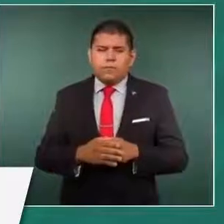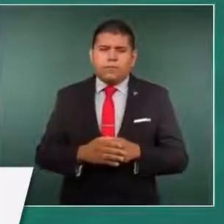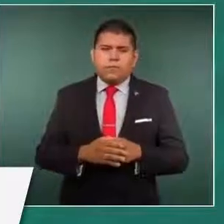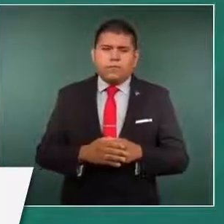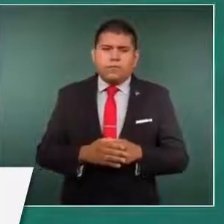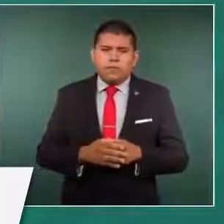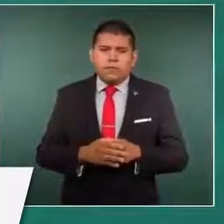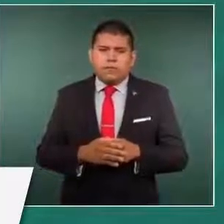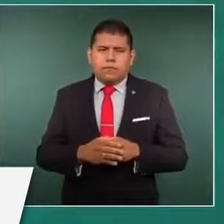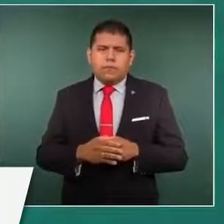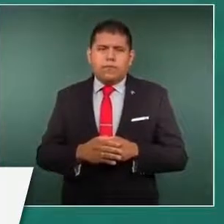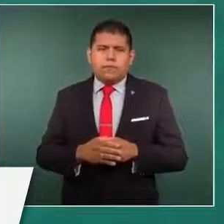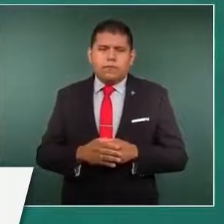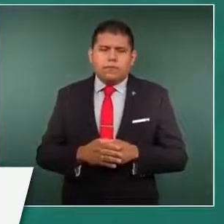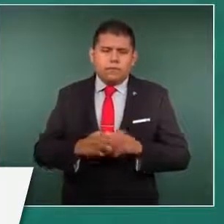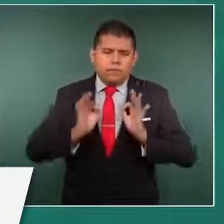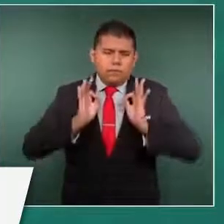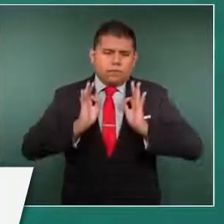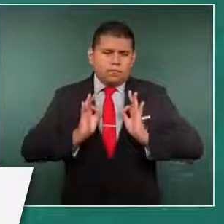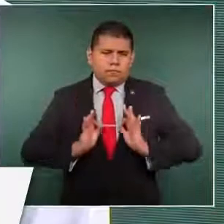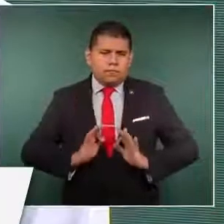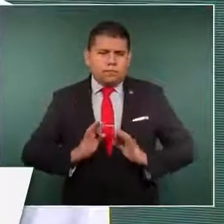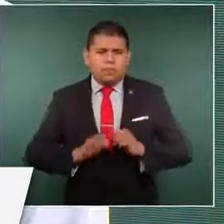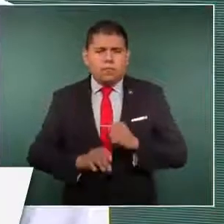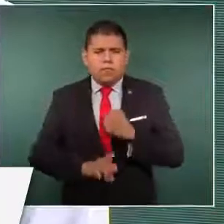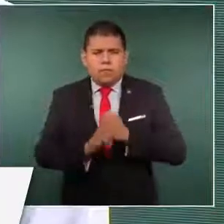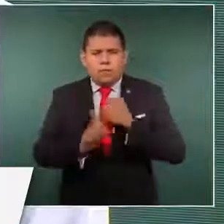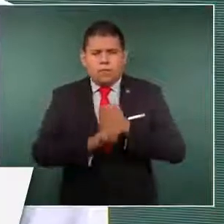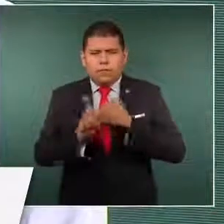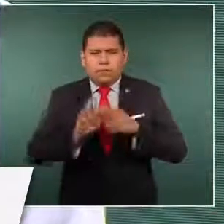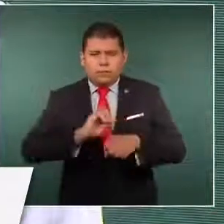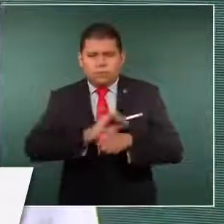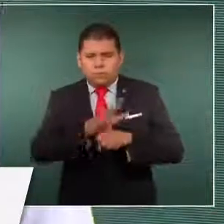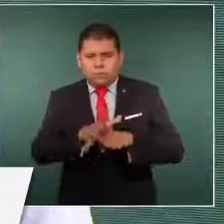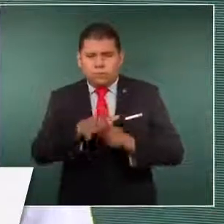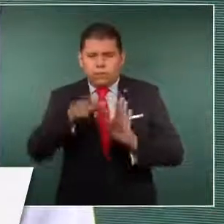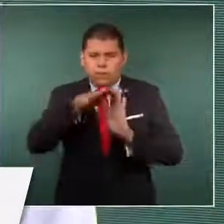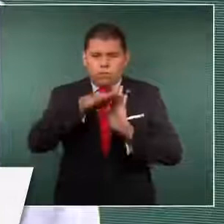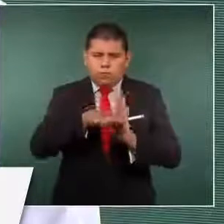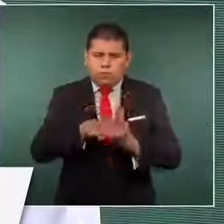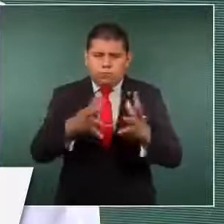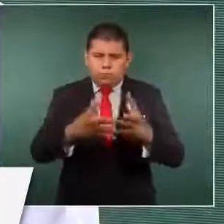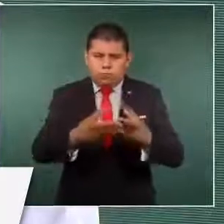apaciguando, que se vaya bajando la pandemia, va a